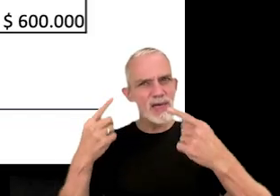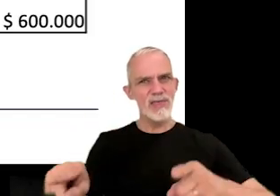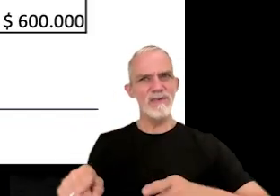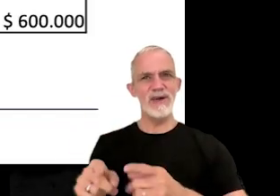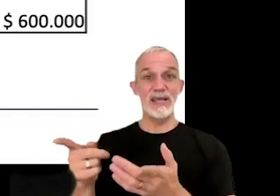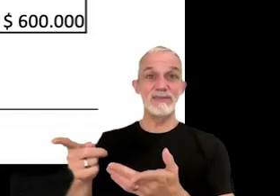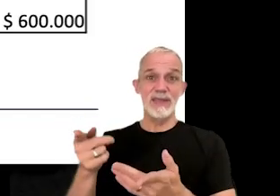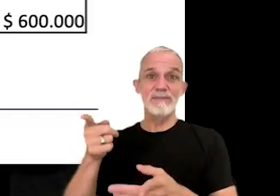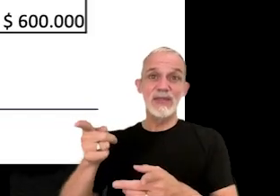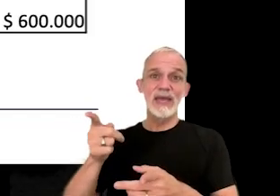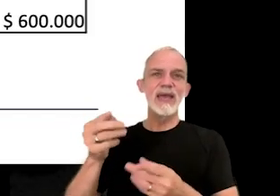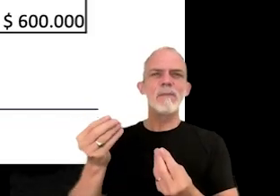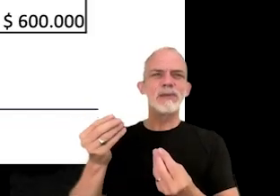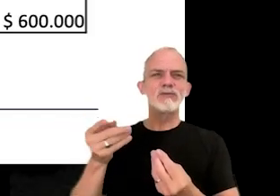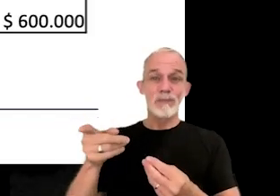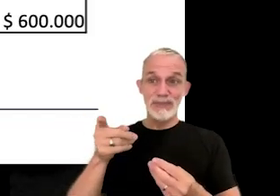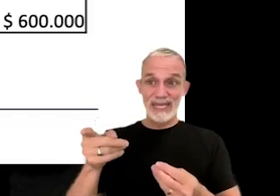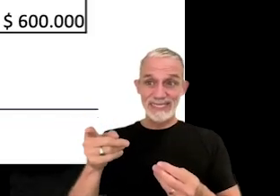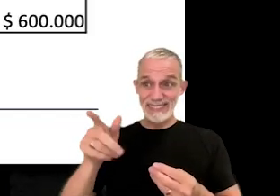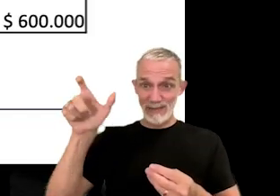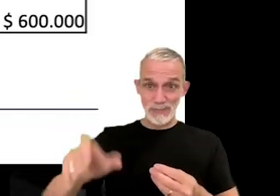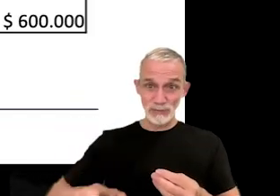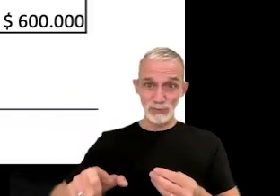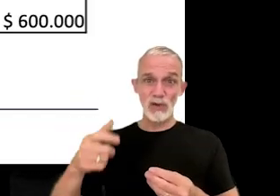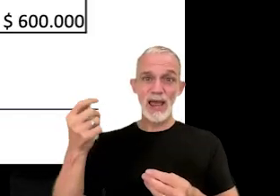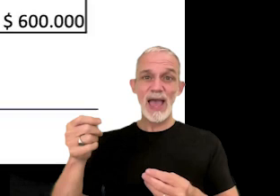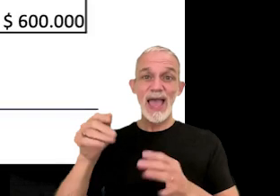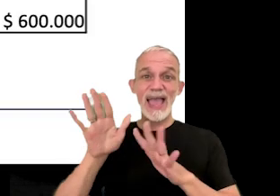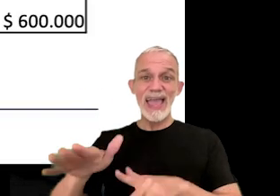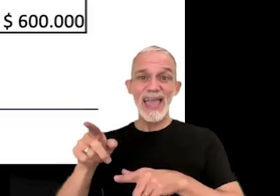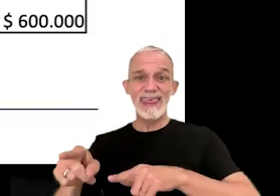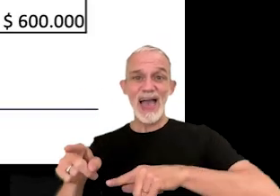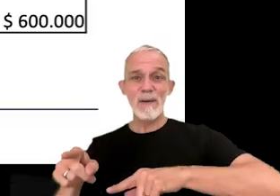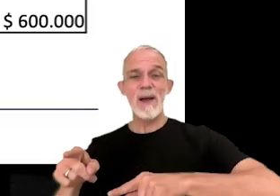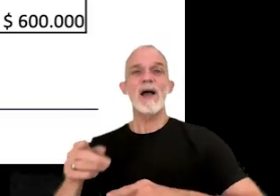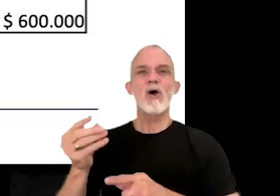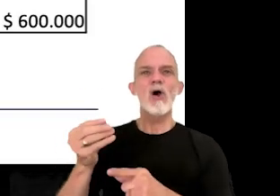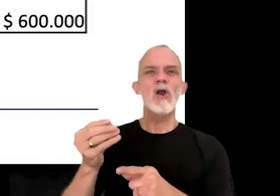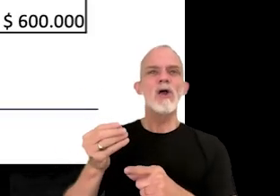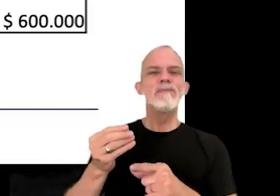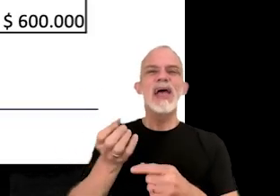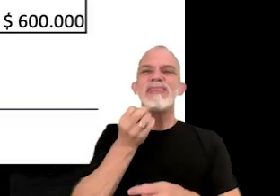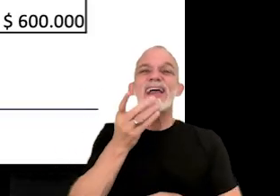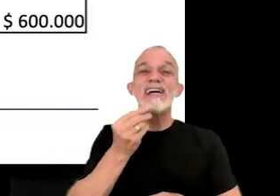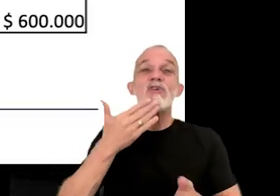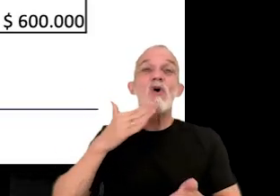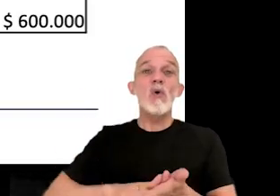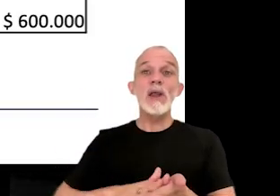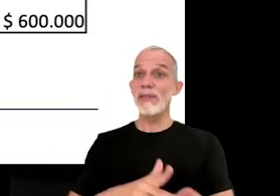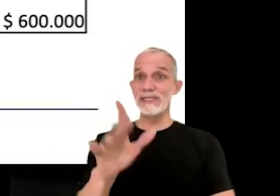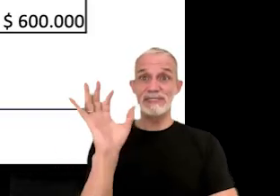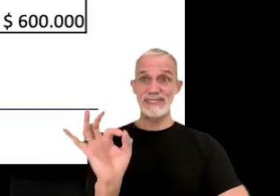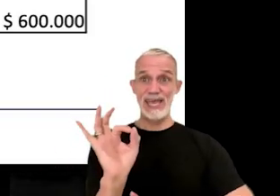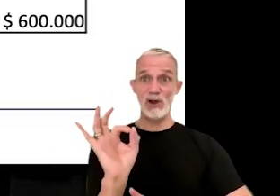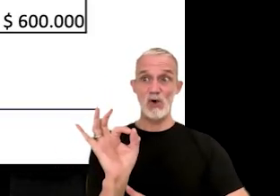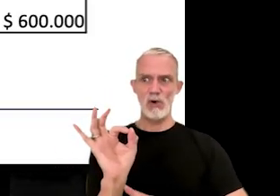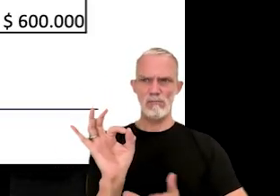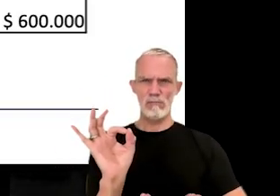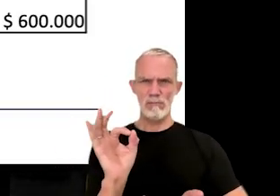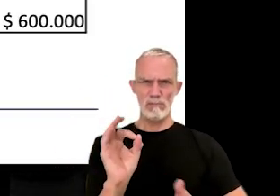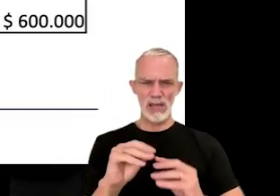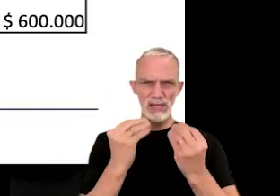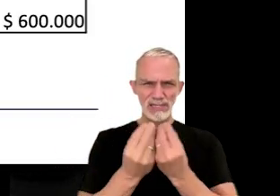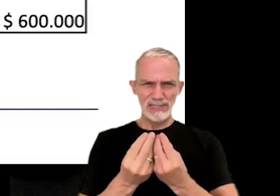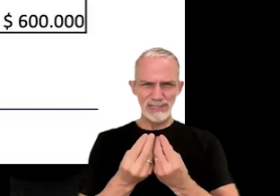hubiese sido que el contribuyente quedaba con la declaración jurada de ganancias en cero y no tenía saldo de